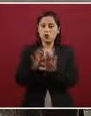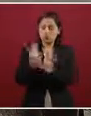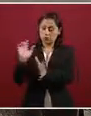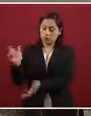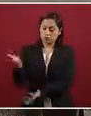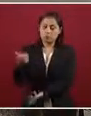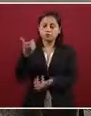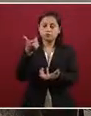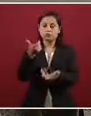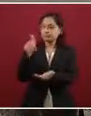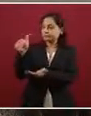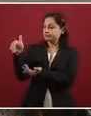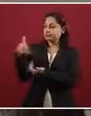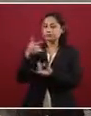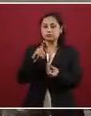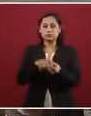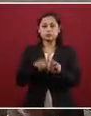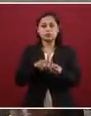recursos. Hubo